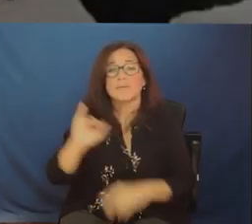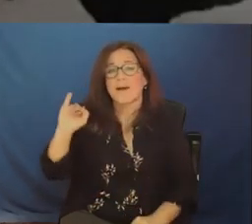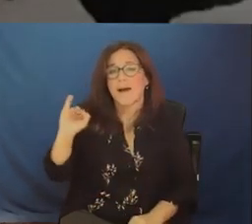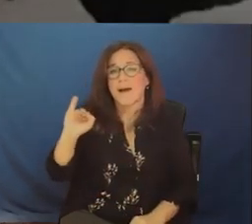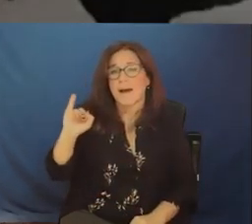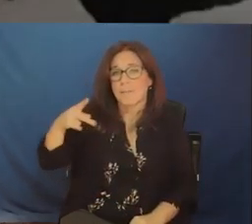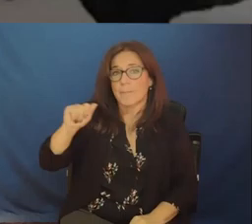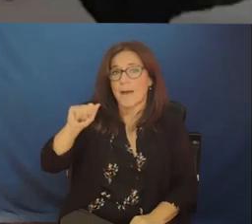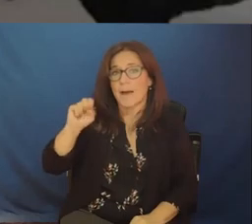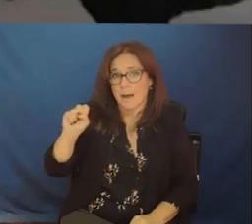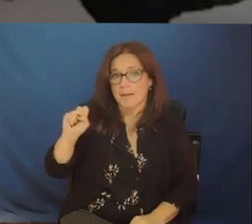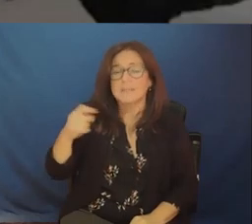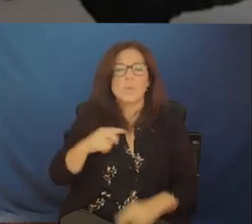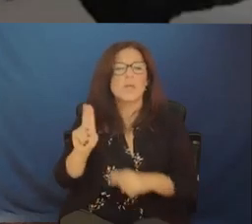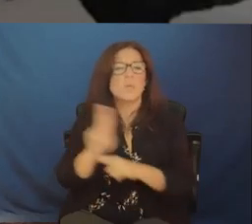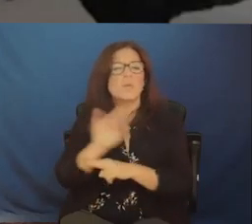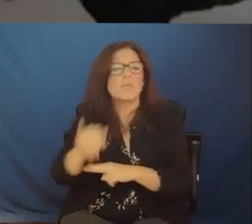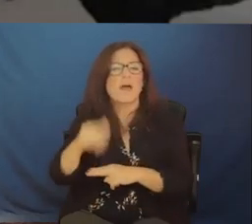utilizamos